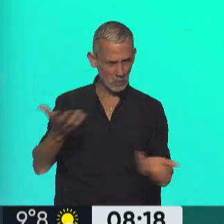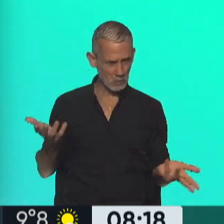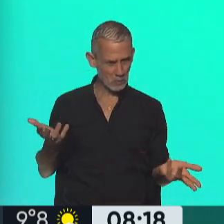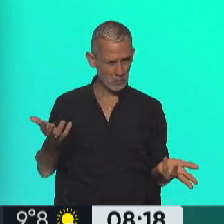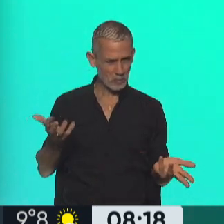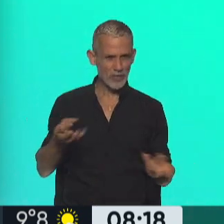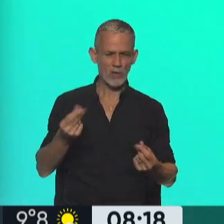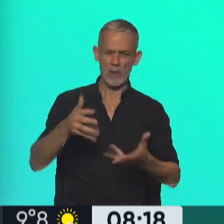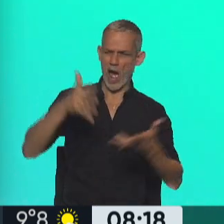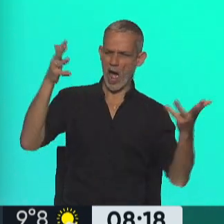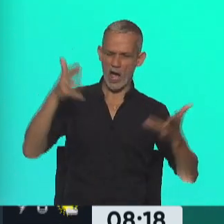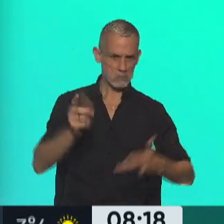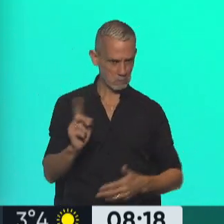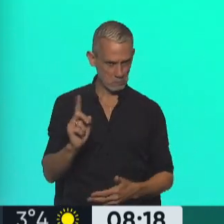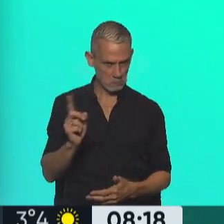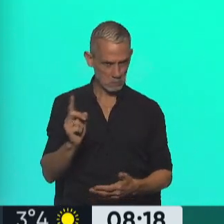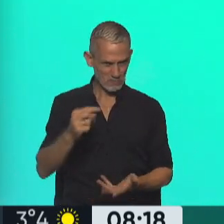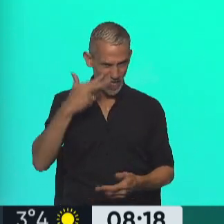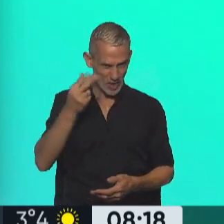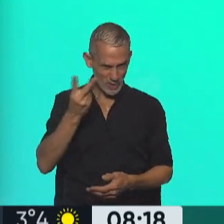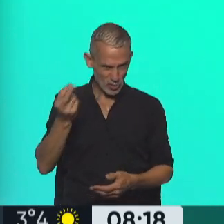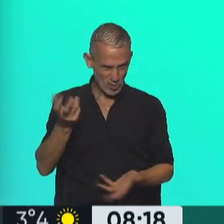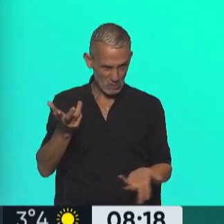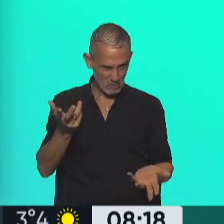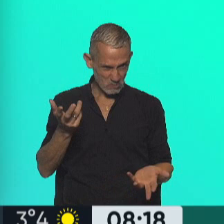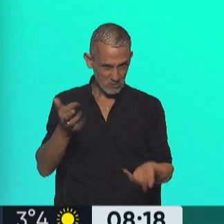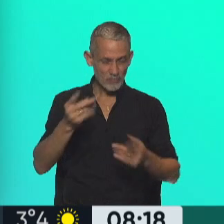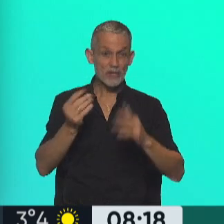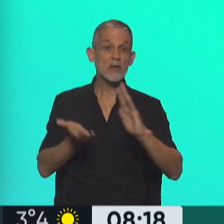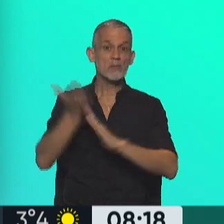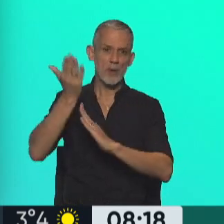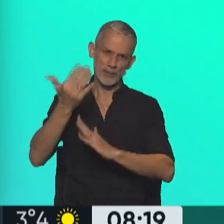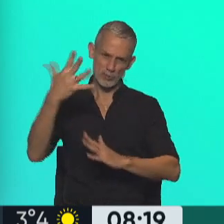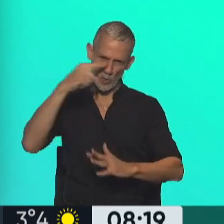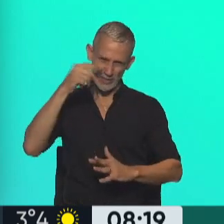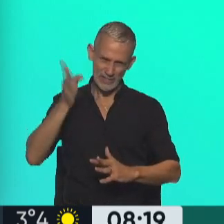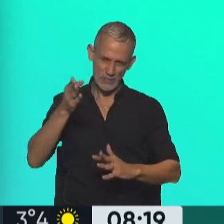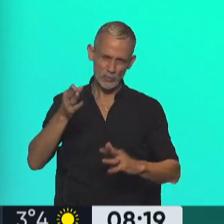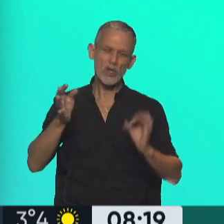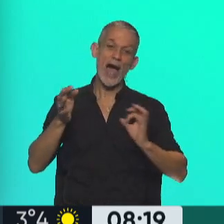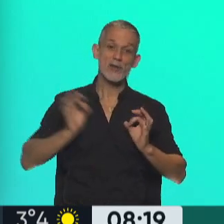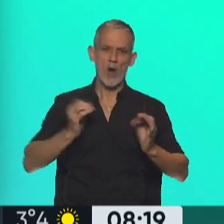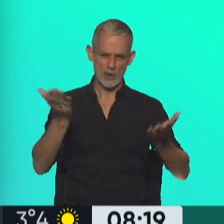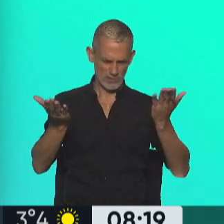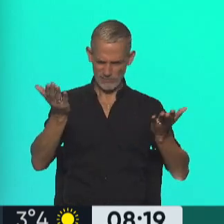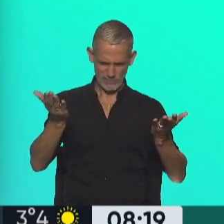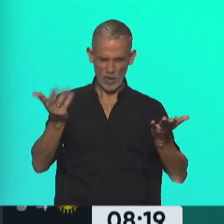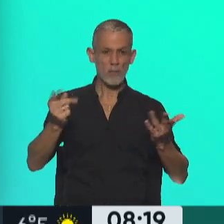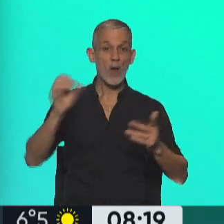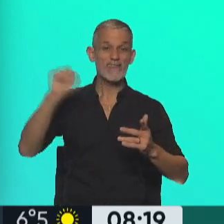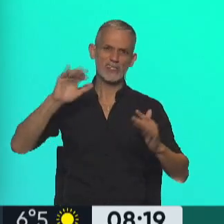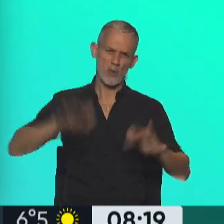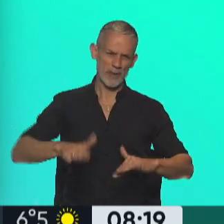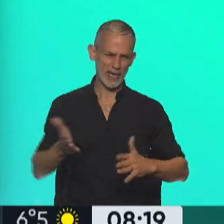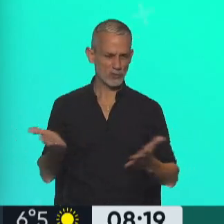comprar demasiado con 3.268 Y fíjate que sube pesos. 57% con respecto al Claro. año anterior, es decir, está muy por debajo de la inflación. ¿Y